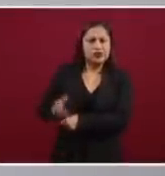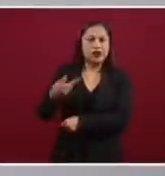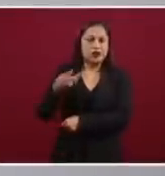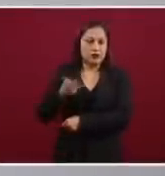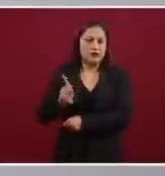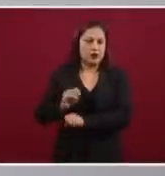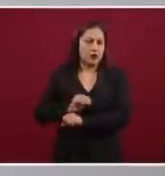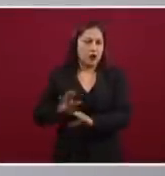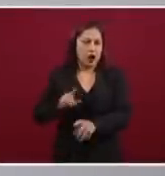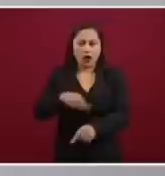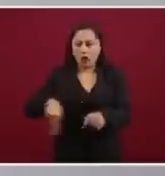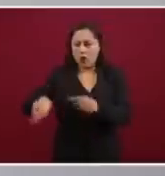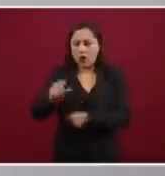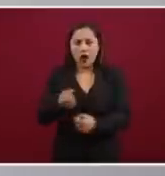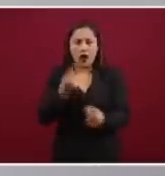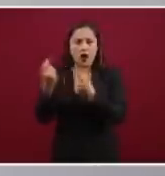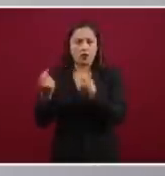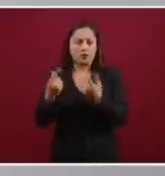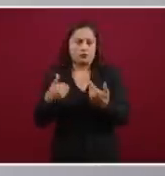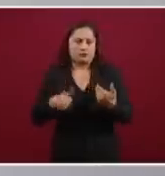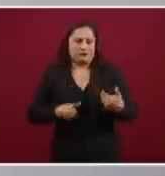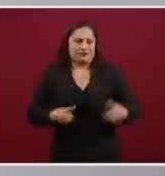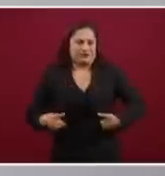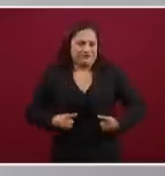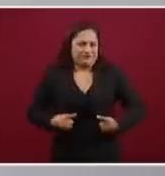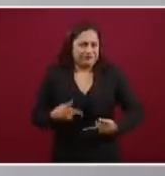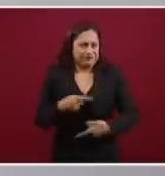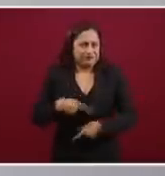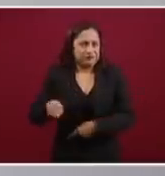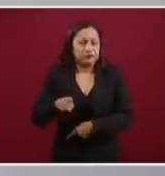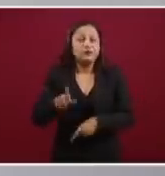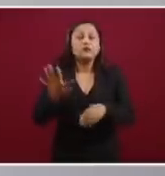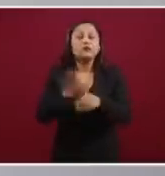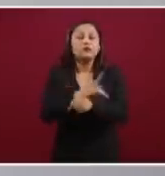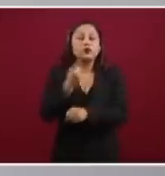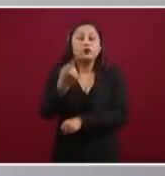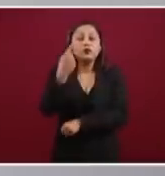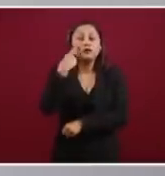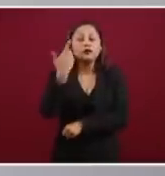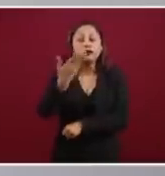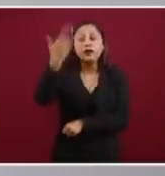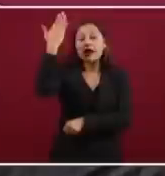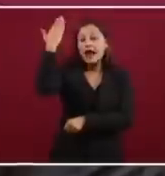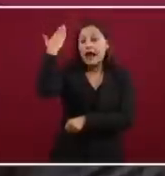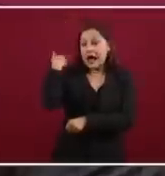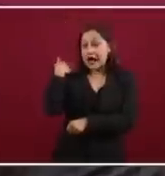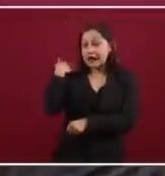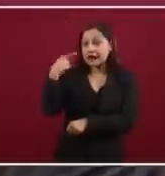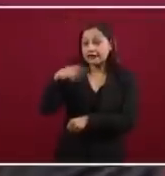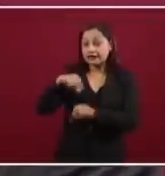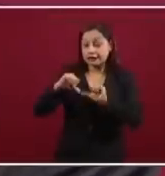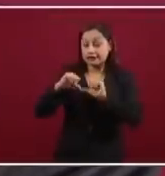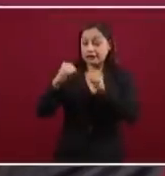Por ejemplo, ¿cuánto se le entregaba a las organizaciones sociales, civiles?